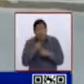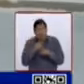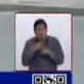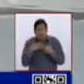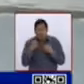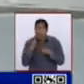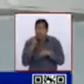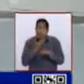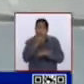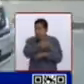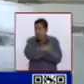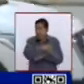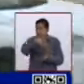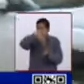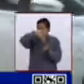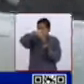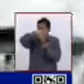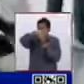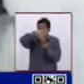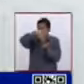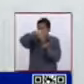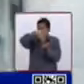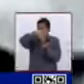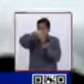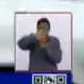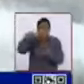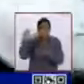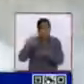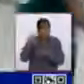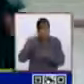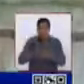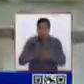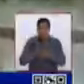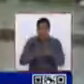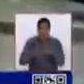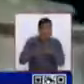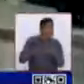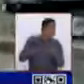Justo aquí al frente siempre está parado. ¿Se estaciona un vehículo? Siempre, sí.